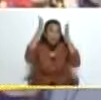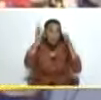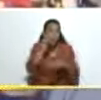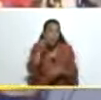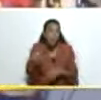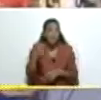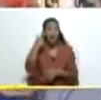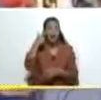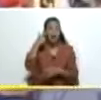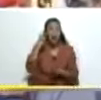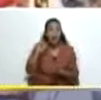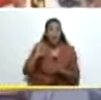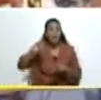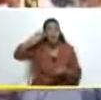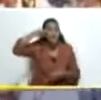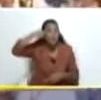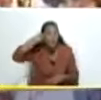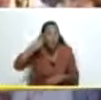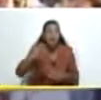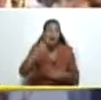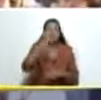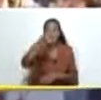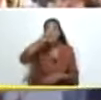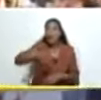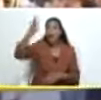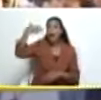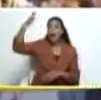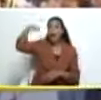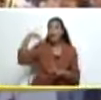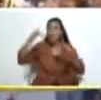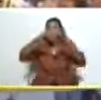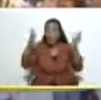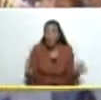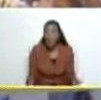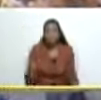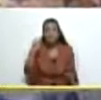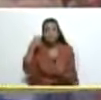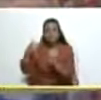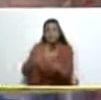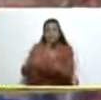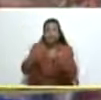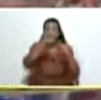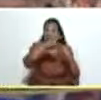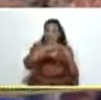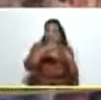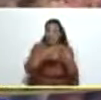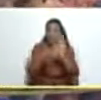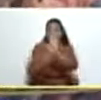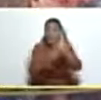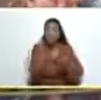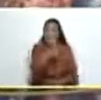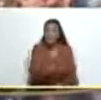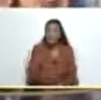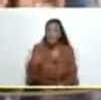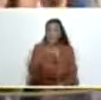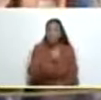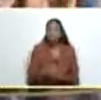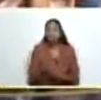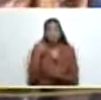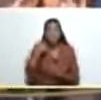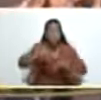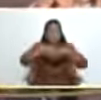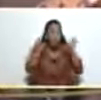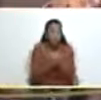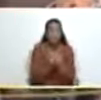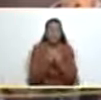tener esta piedra, porque esta piedra representa al pueblo de Venezuela, representa al Táchira, representa a Venezuela en su lucha